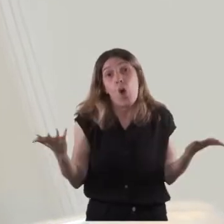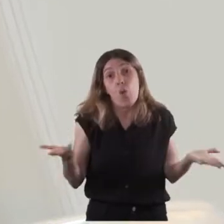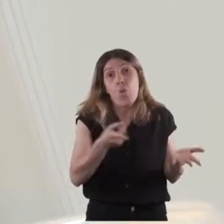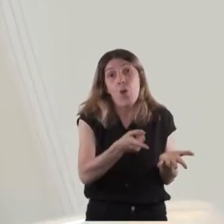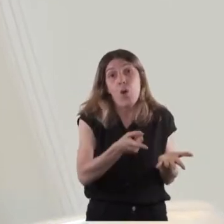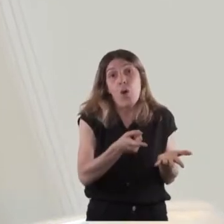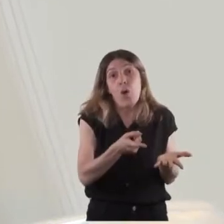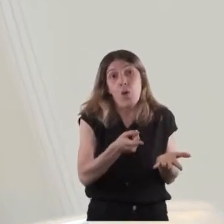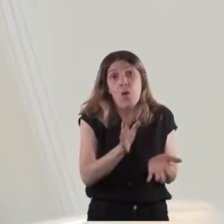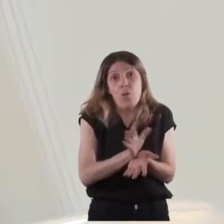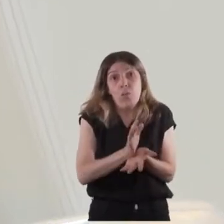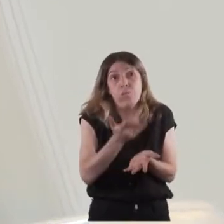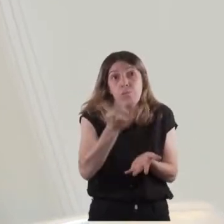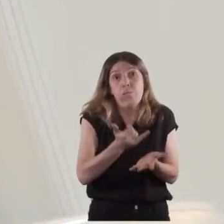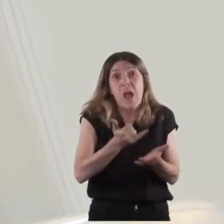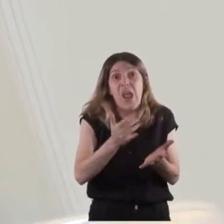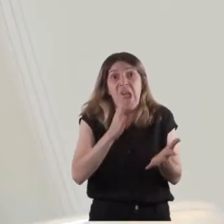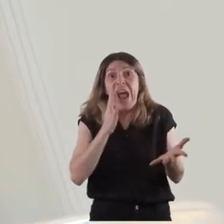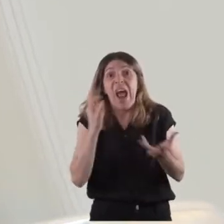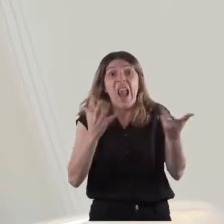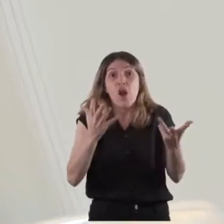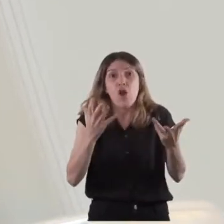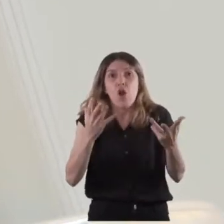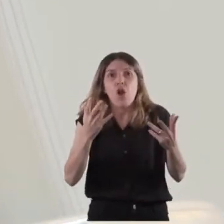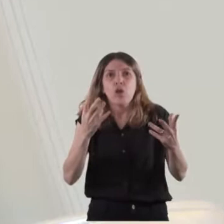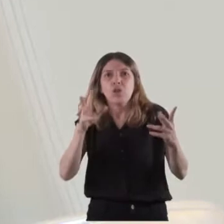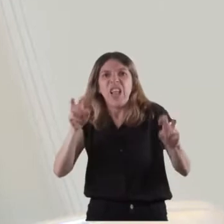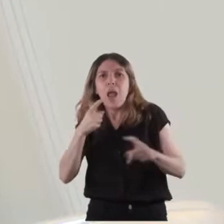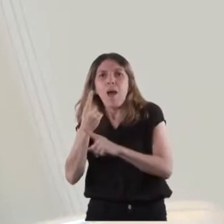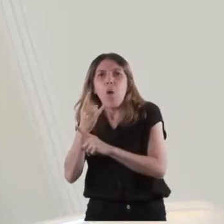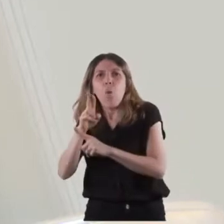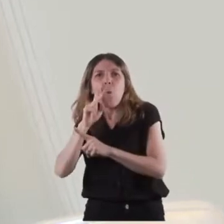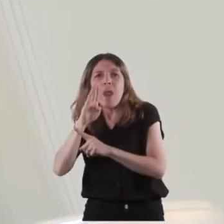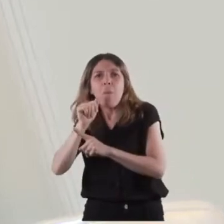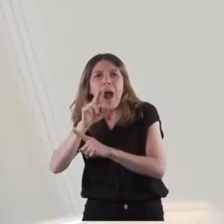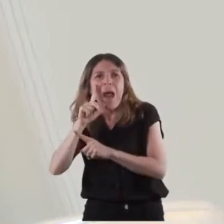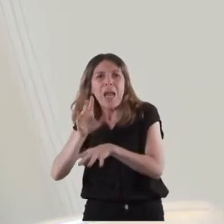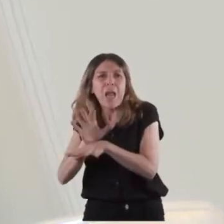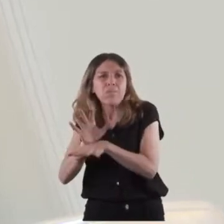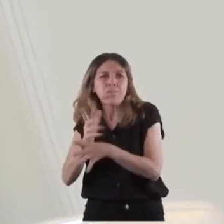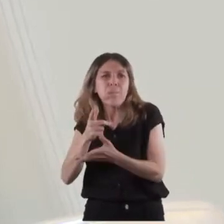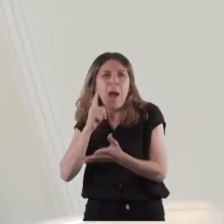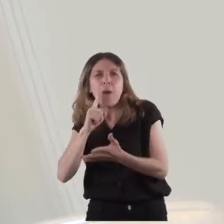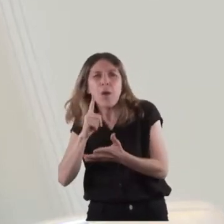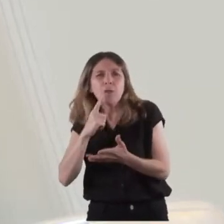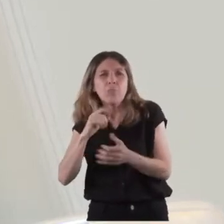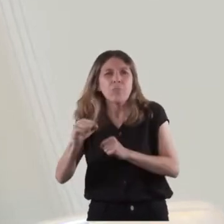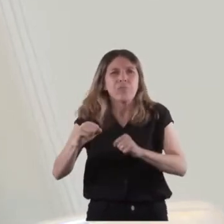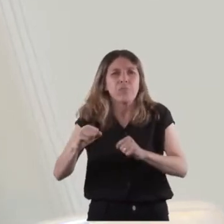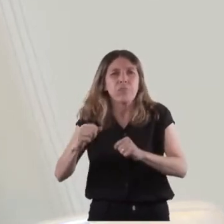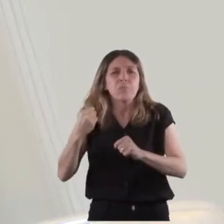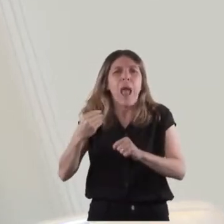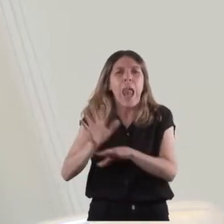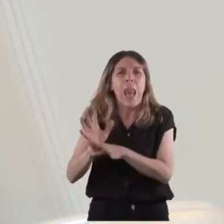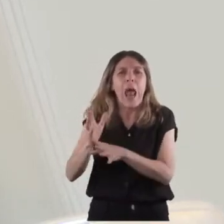de algún posicionamiento personal ulíbarri desde nuestro punto de vista para zafar de la